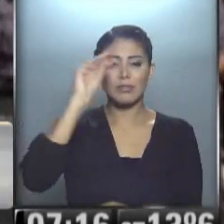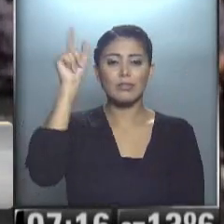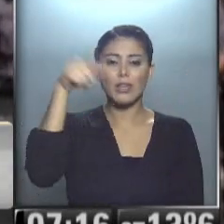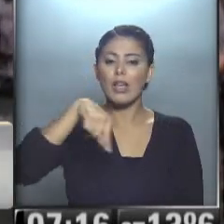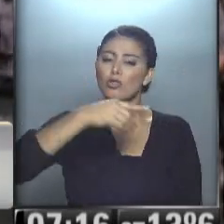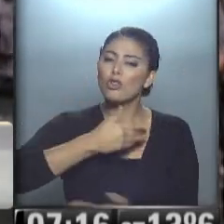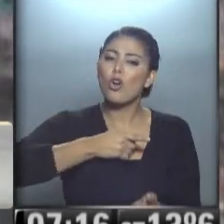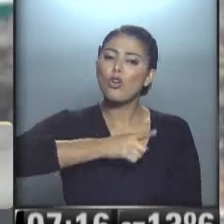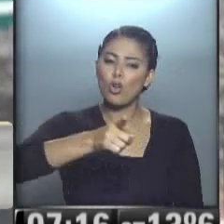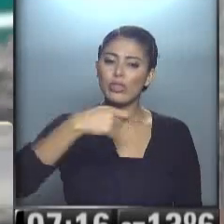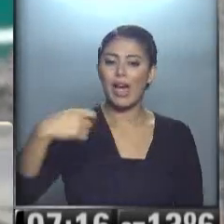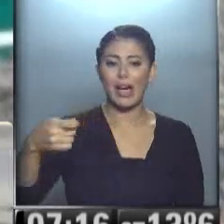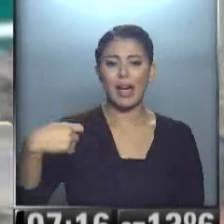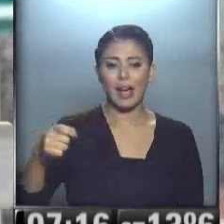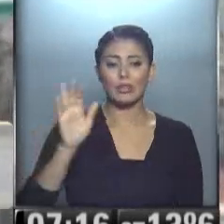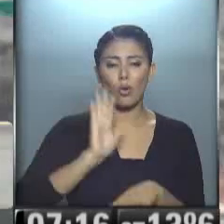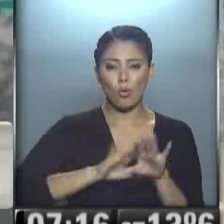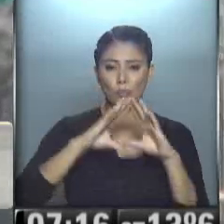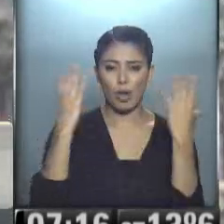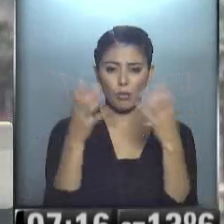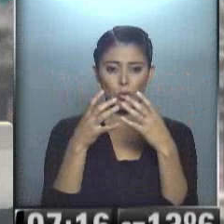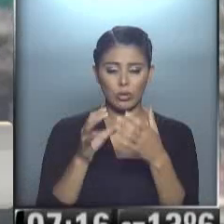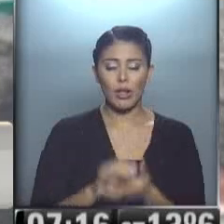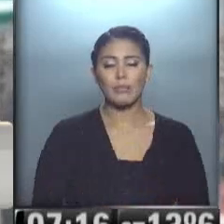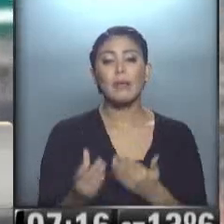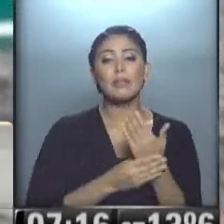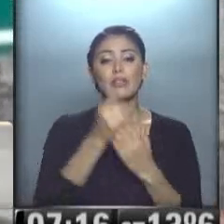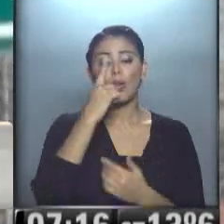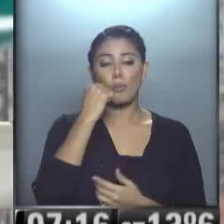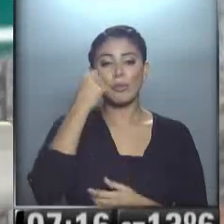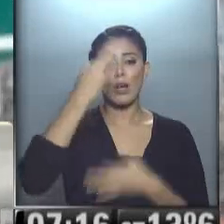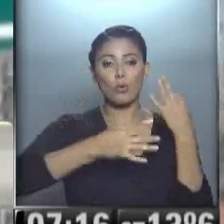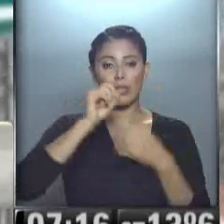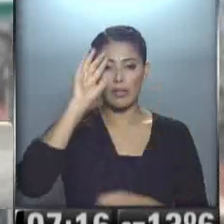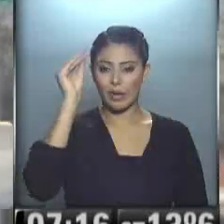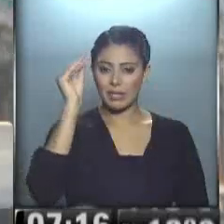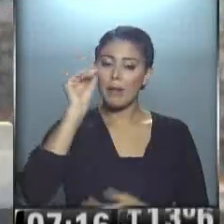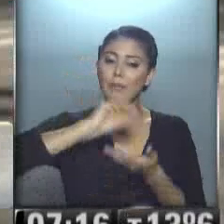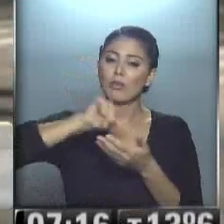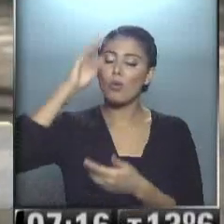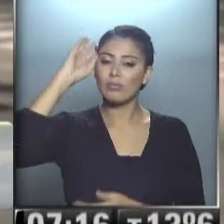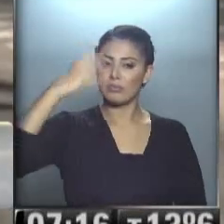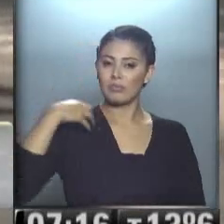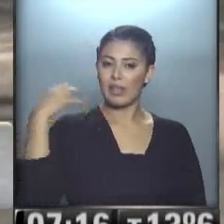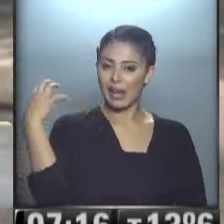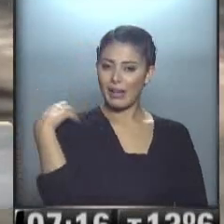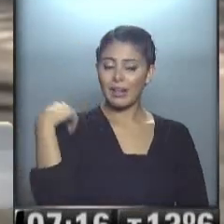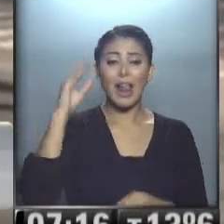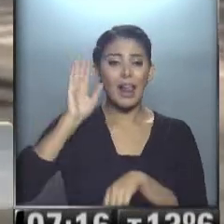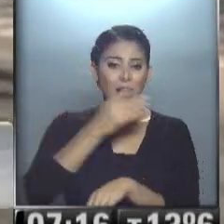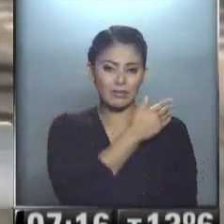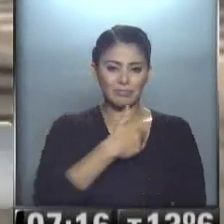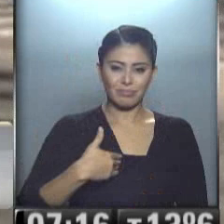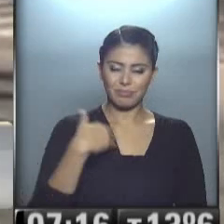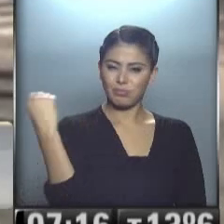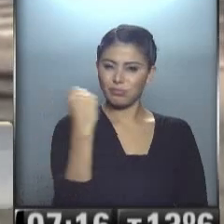a los gastos que está demandando. Puntualmente el ministro de Justicia brasileño y un general, José Carlos Nardi, que es el jefe del Estado Mayor de